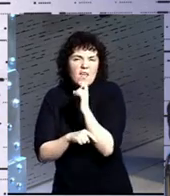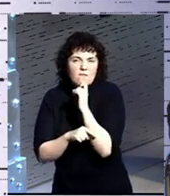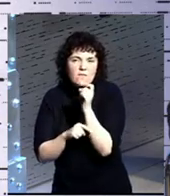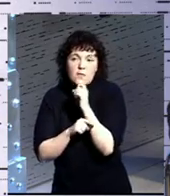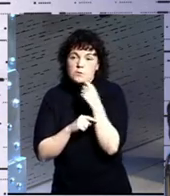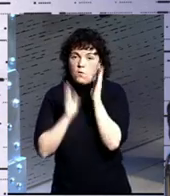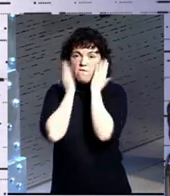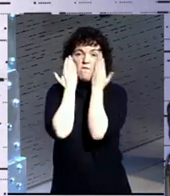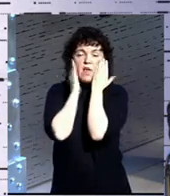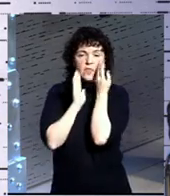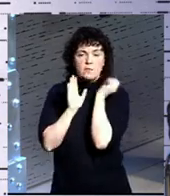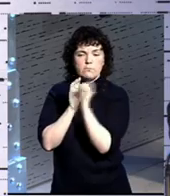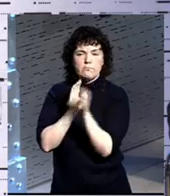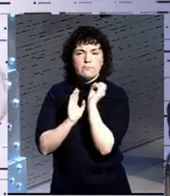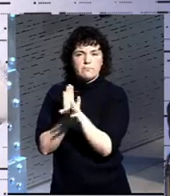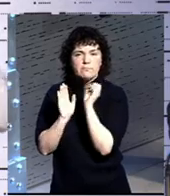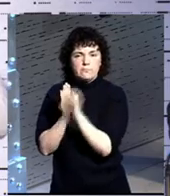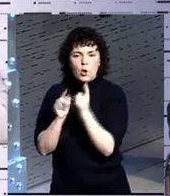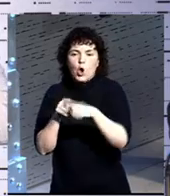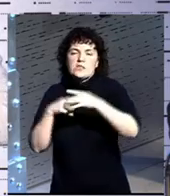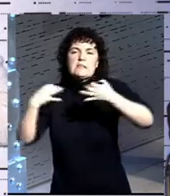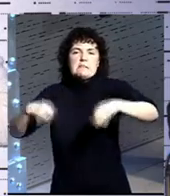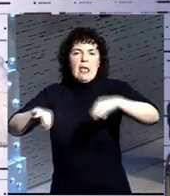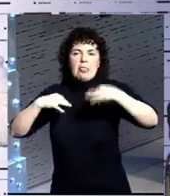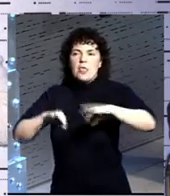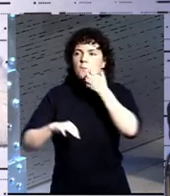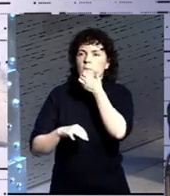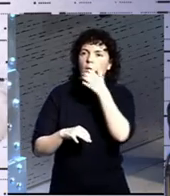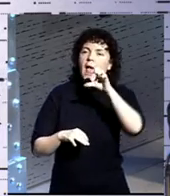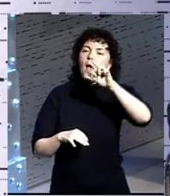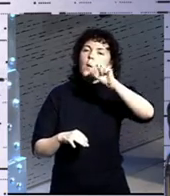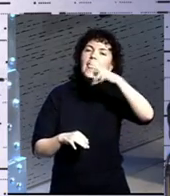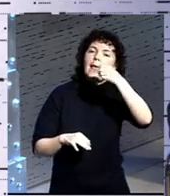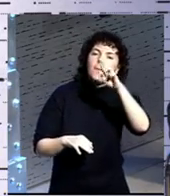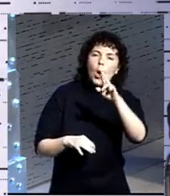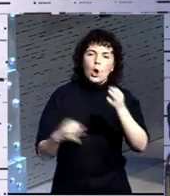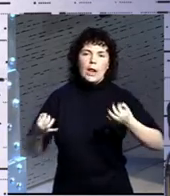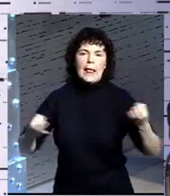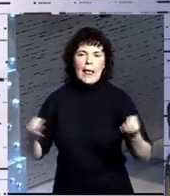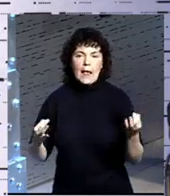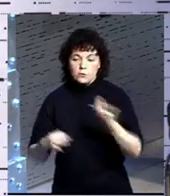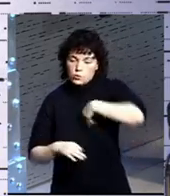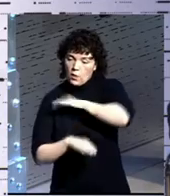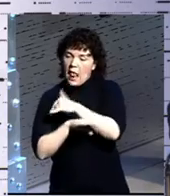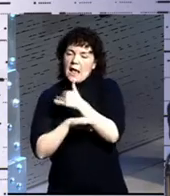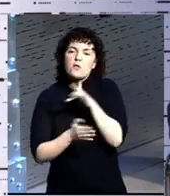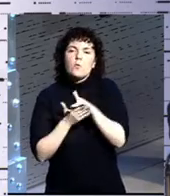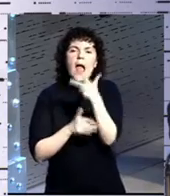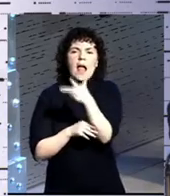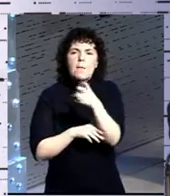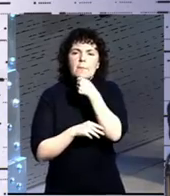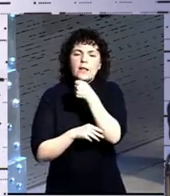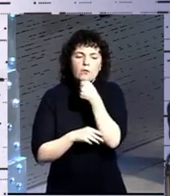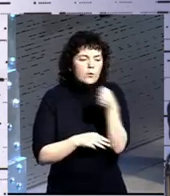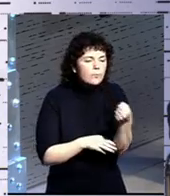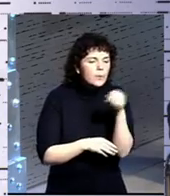te voy a decir que cosas tan sencillas o tan escuchadas como qué es el Euribor, salimos un día a la calle con una cámara y un micrófono y preguntamos